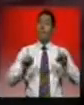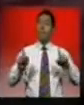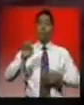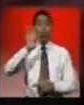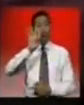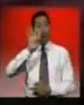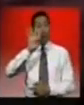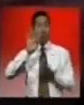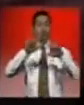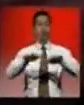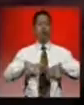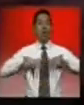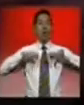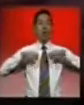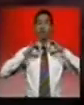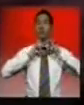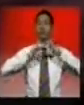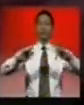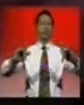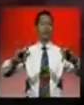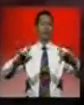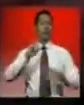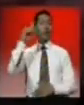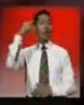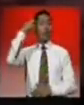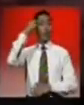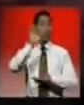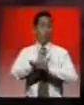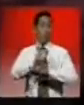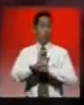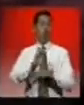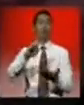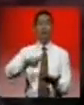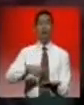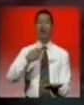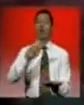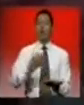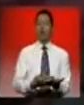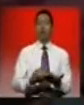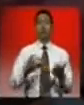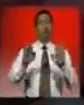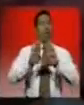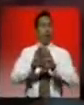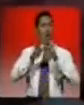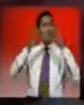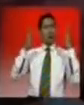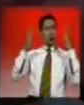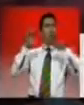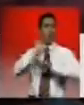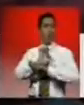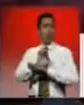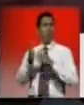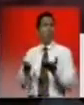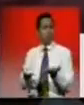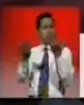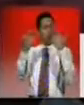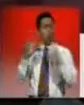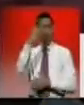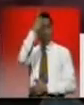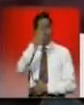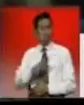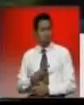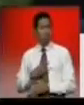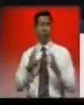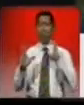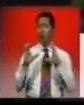4 el salón quedó vacío. El gobierno ecuatoriano ratificó que las puertas del país están abiertas para cuando las partes decidan sentarse a